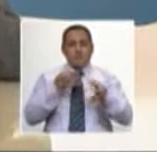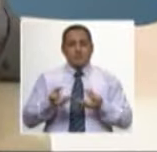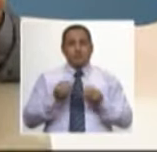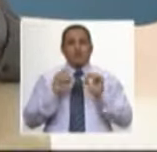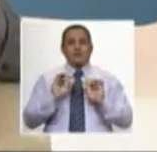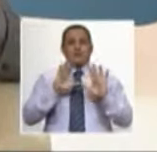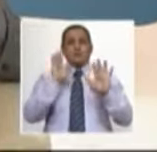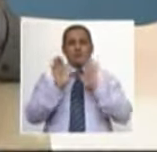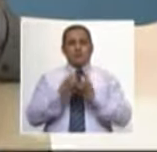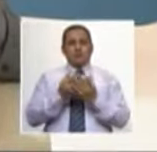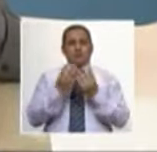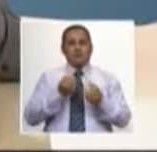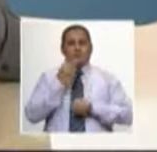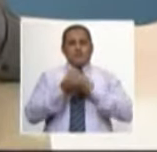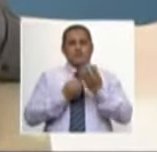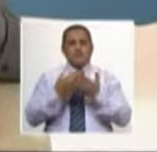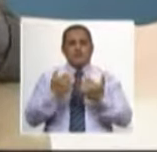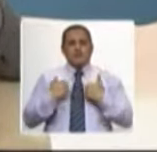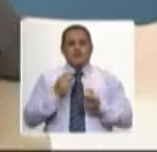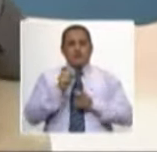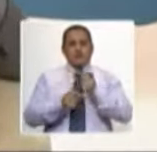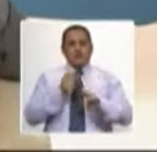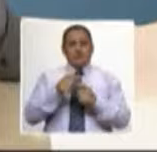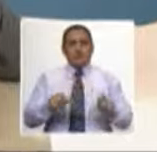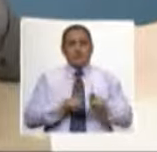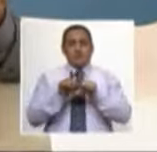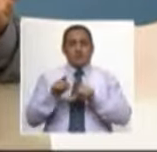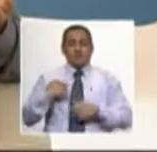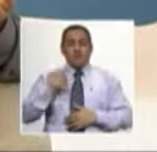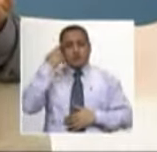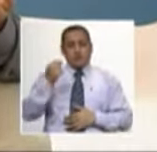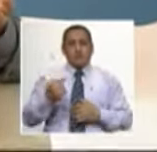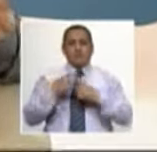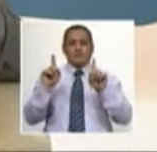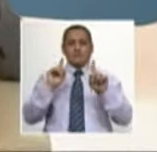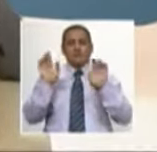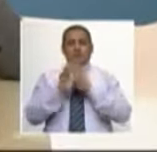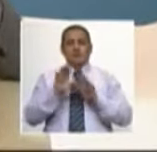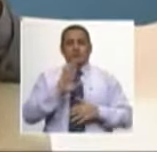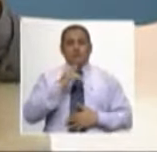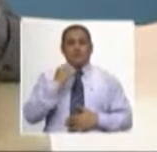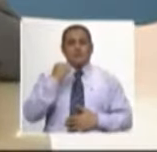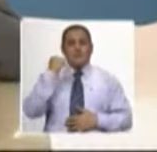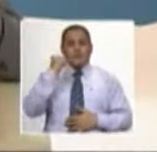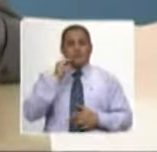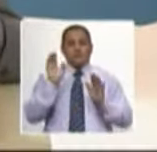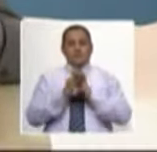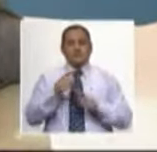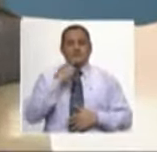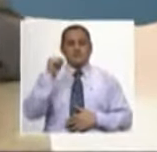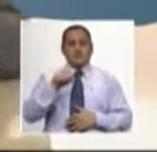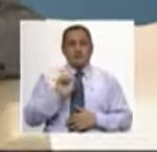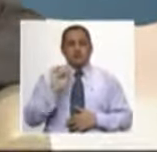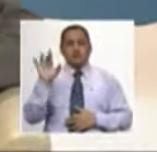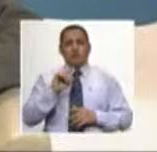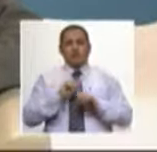repente muchas manifestaciones que tiene la gente y que considerarían contrarias a este derecho en realidad no lo son, y otras sí. ¿Ante